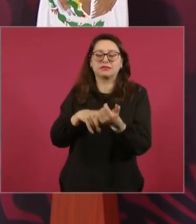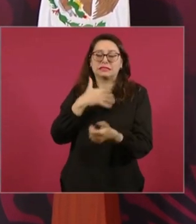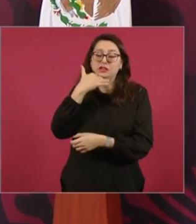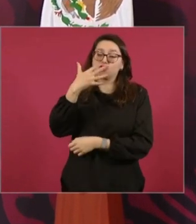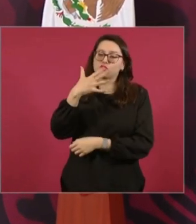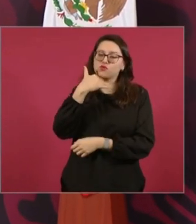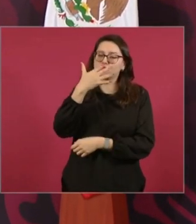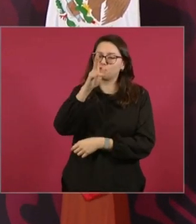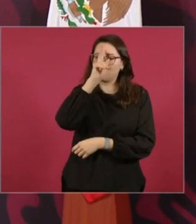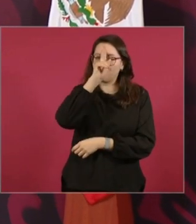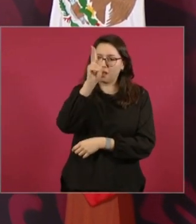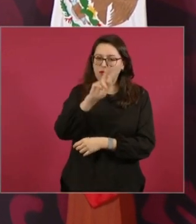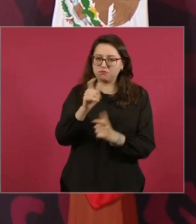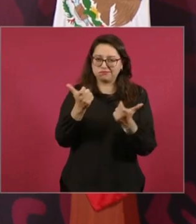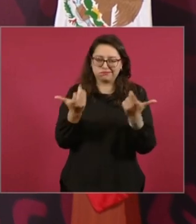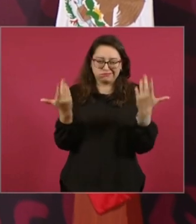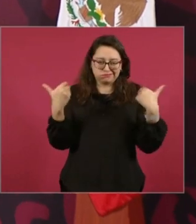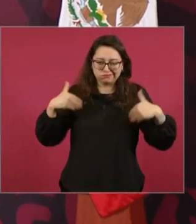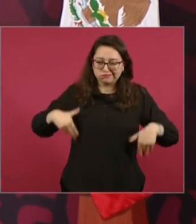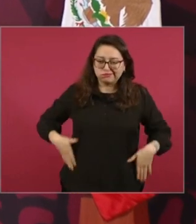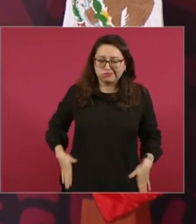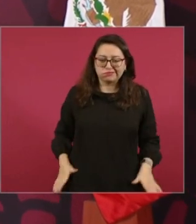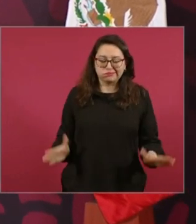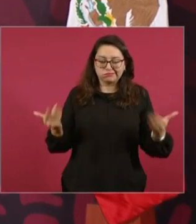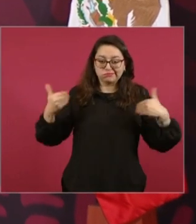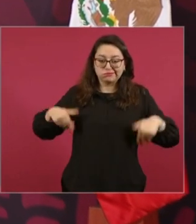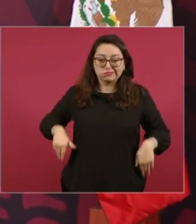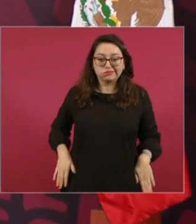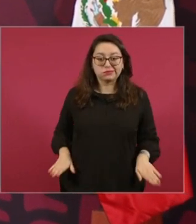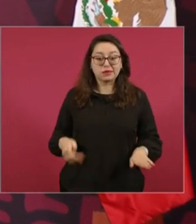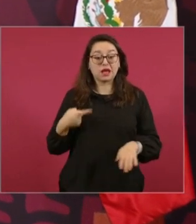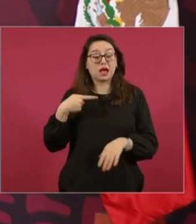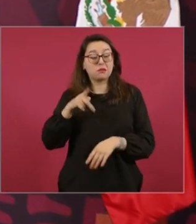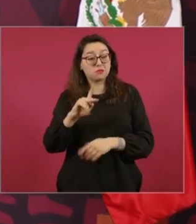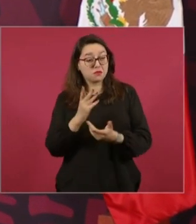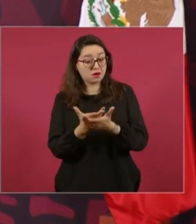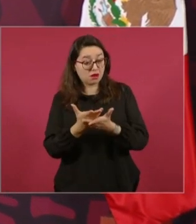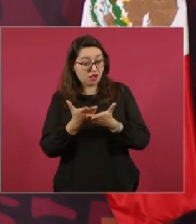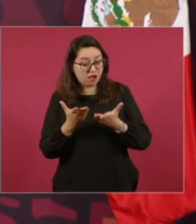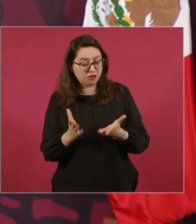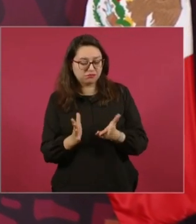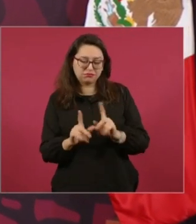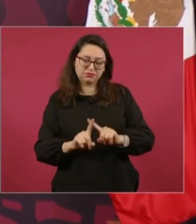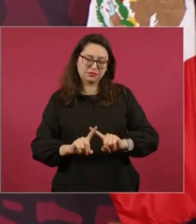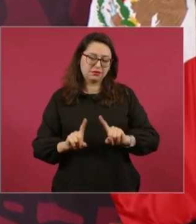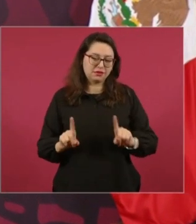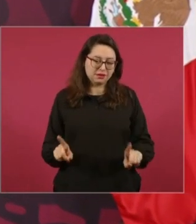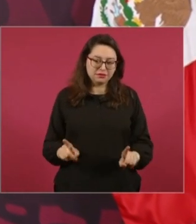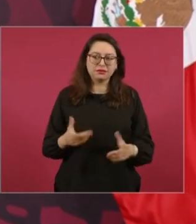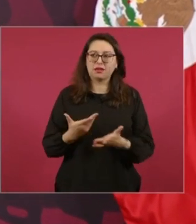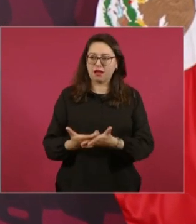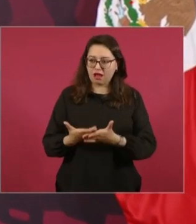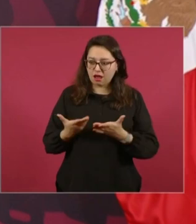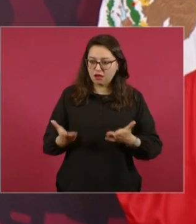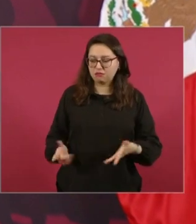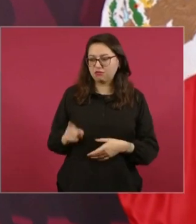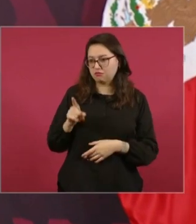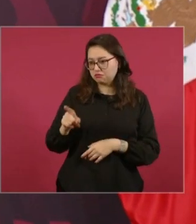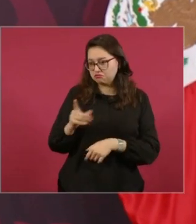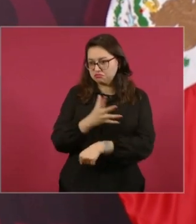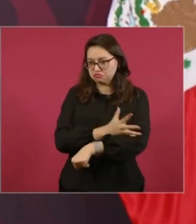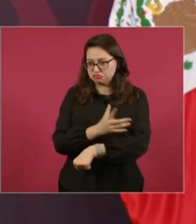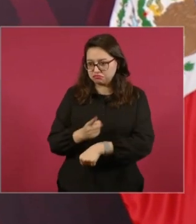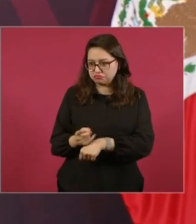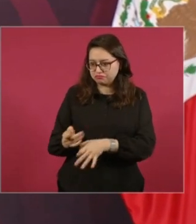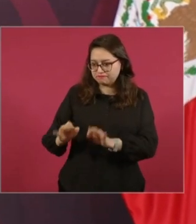haya corrupción y de que se puedan hacer estos cambios. Y también en